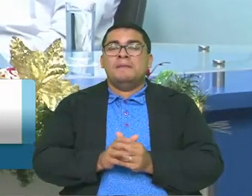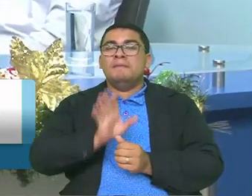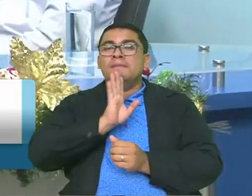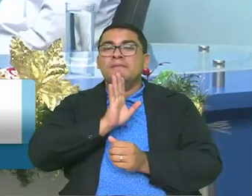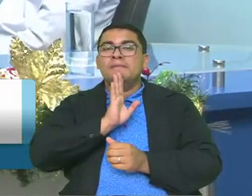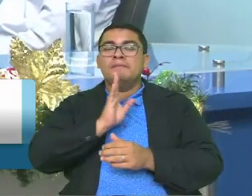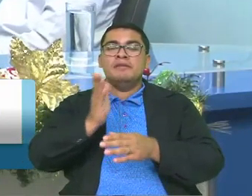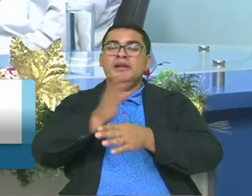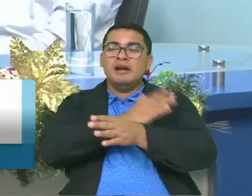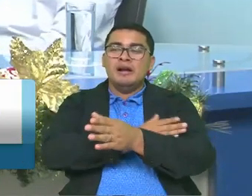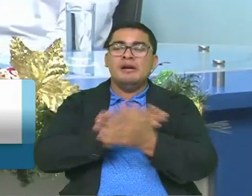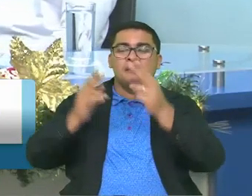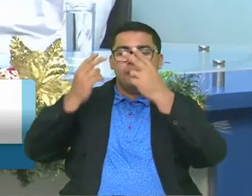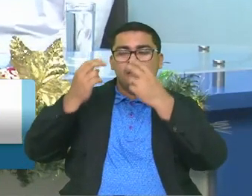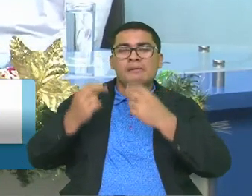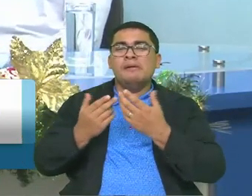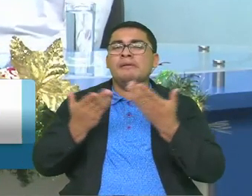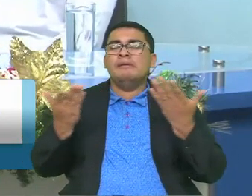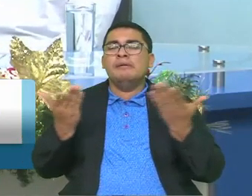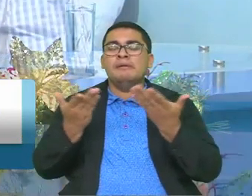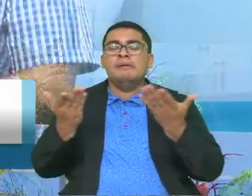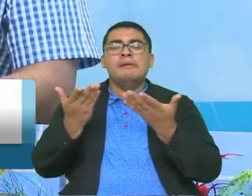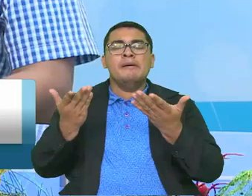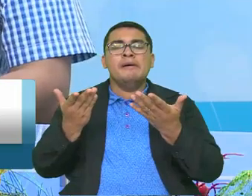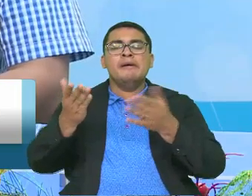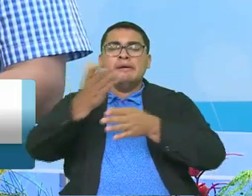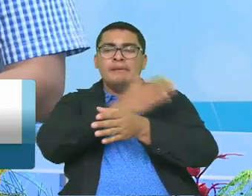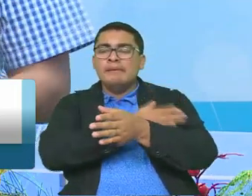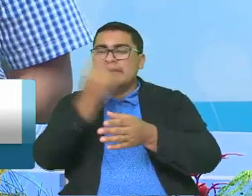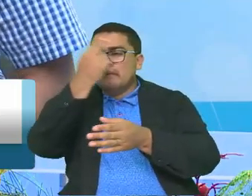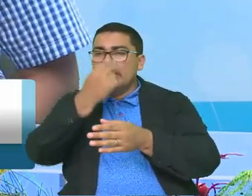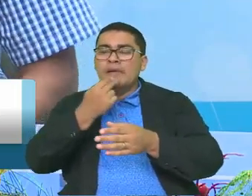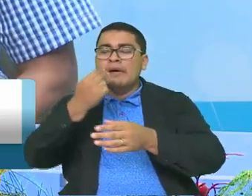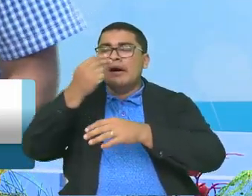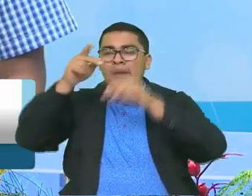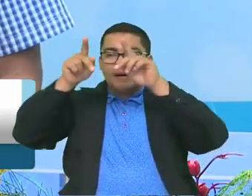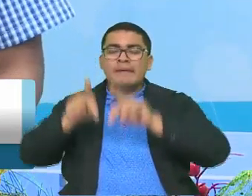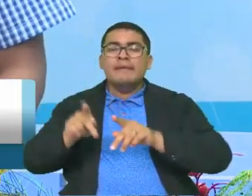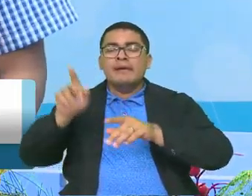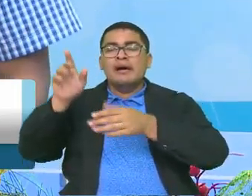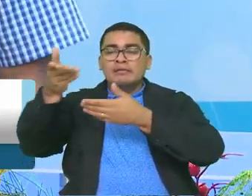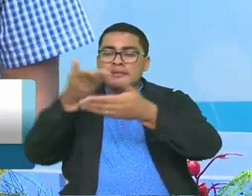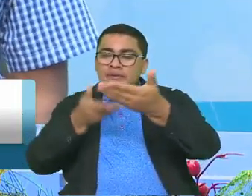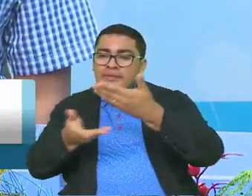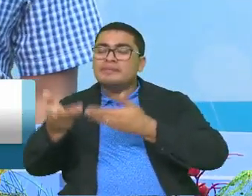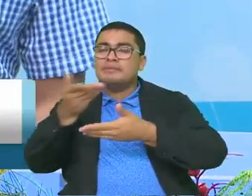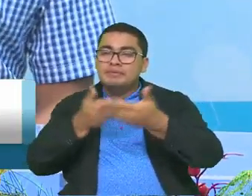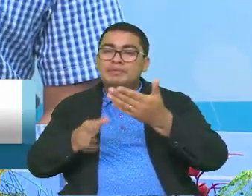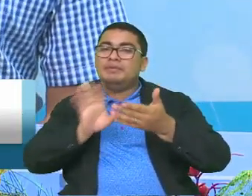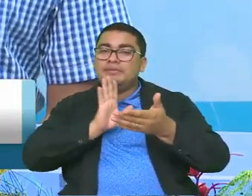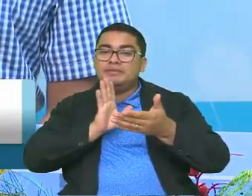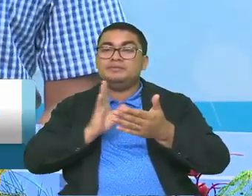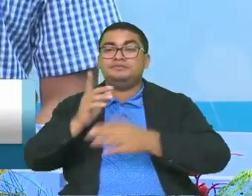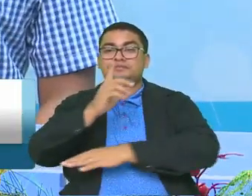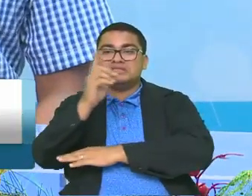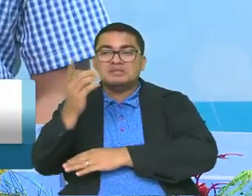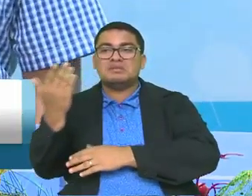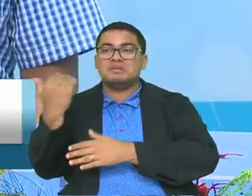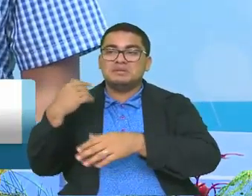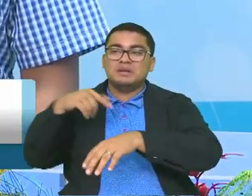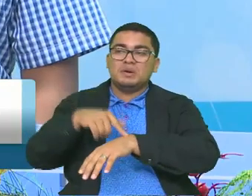su enfermedad, vamos a tener un alto porcentaje para dar con un diagnóstico acertado. Okay. ¿Me entiende? Y de esta manera nosotros